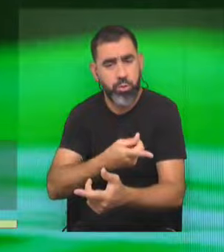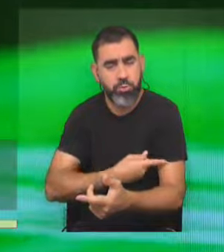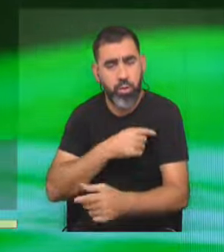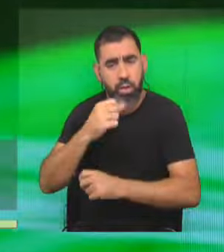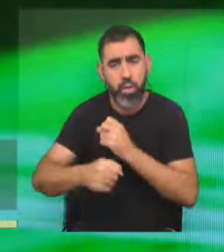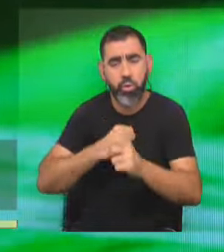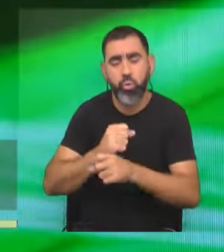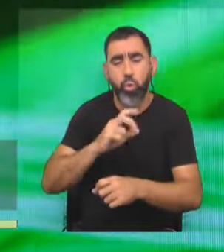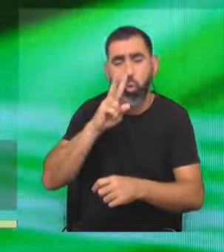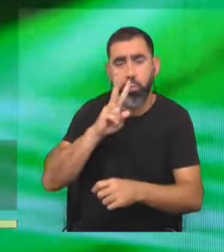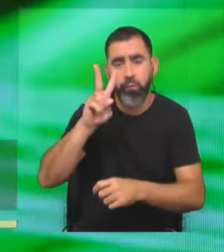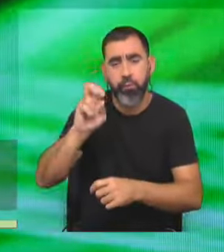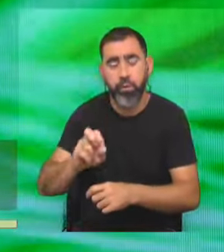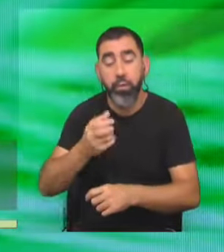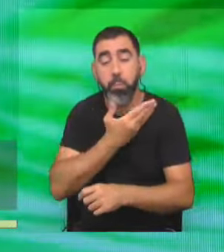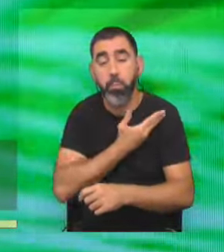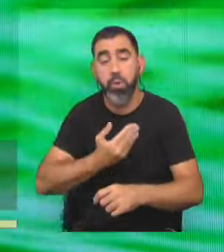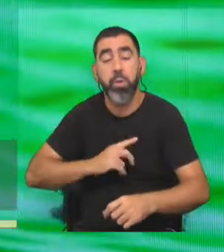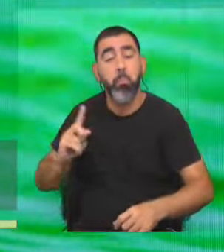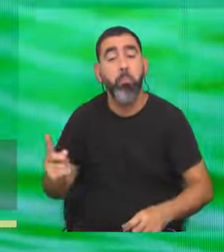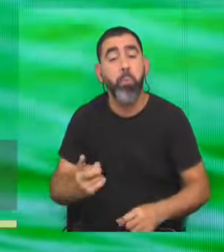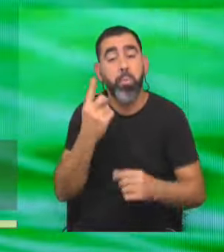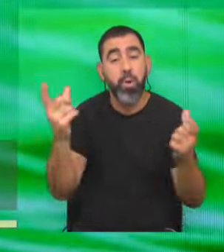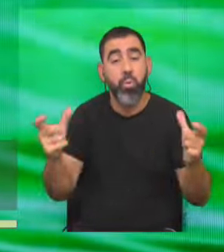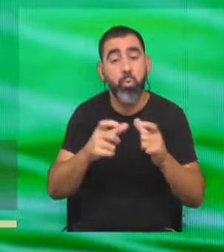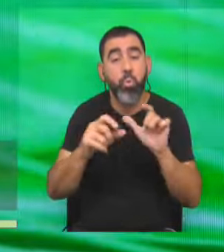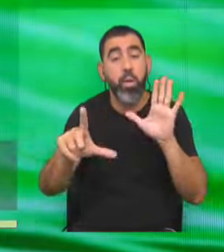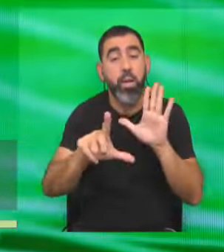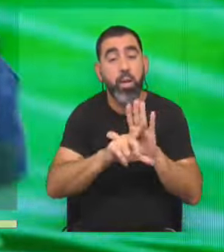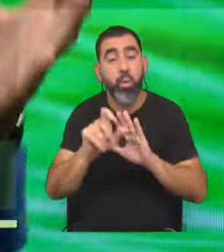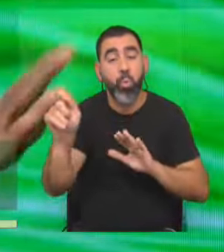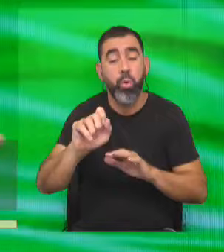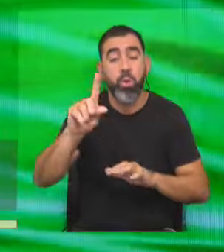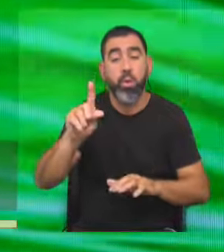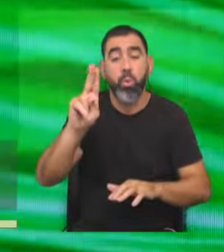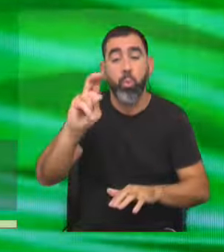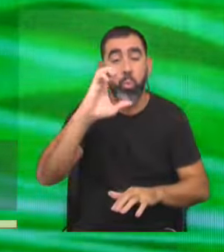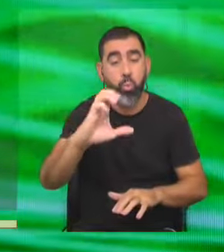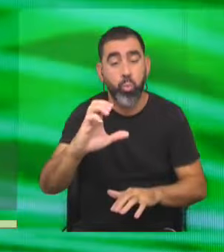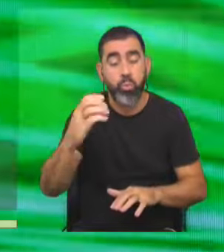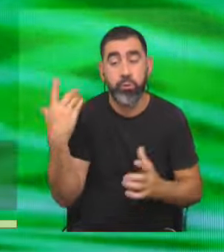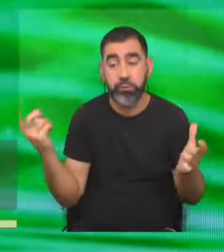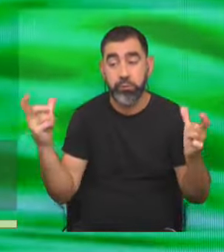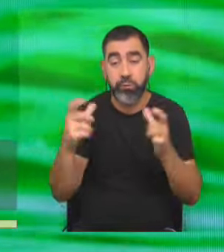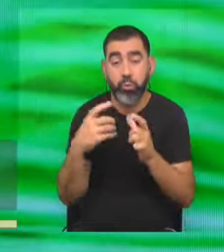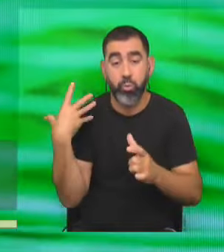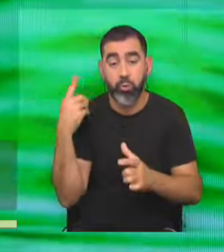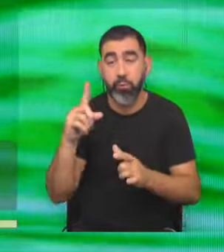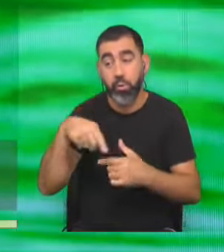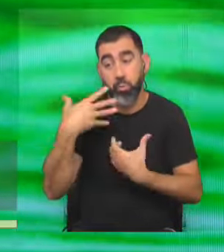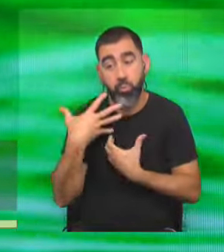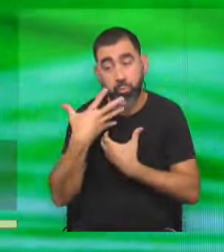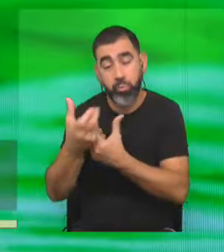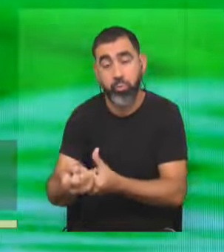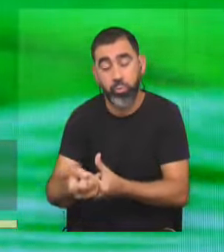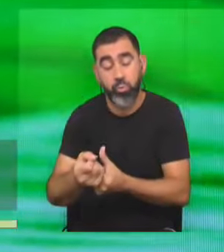año 2020 presidente la primera reunión que ha la con la luc además no bueno se reúne contra los jerarcas y después le da el espaldarazo a